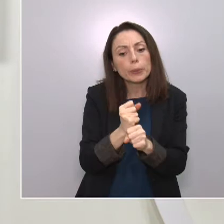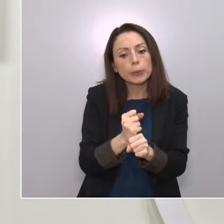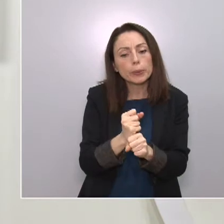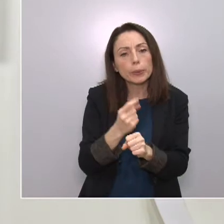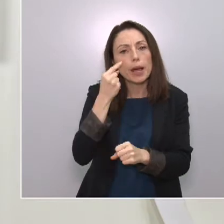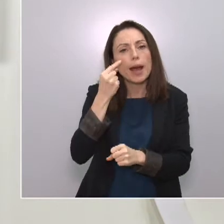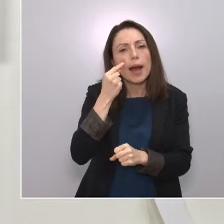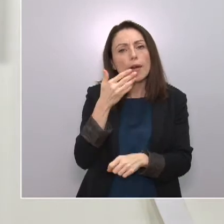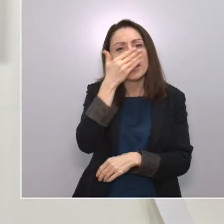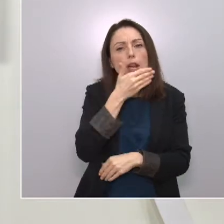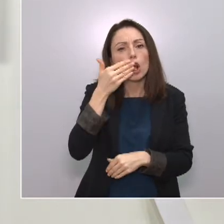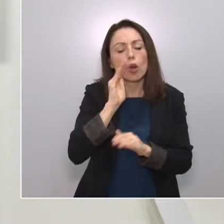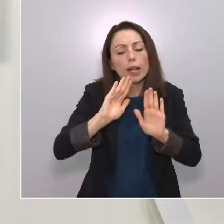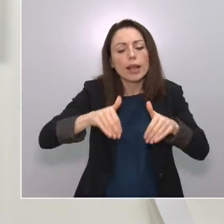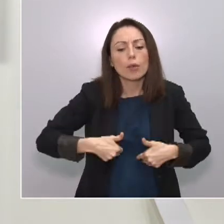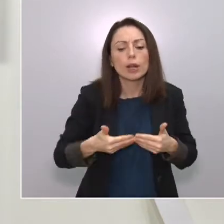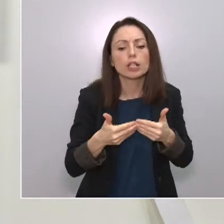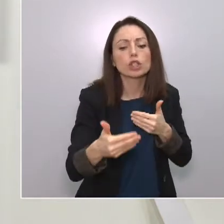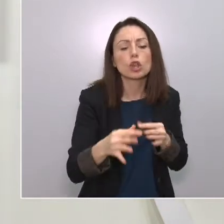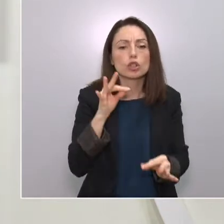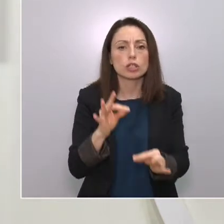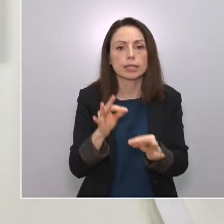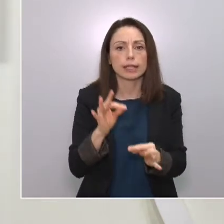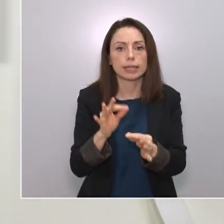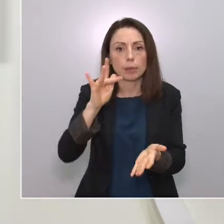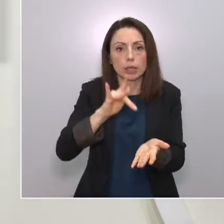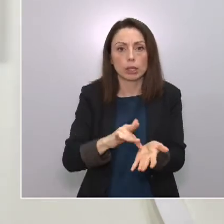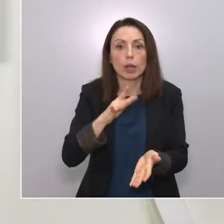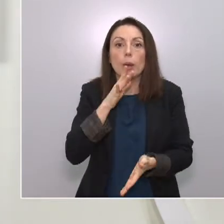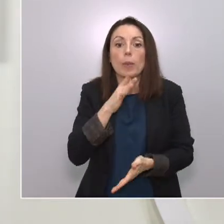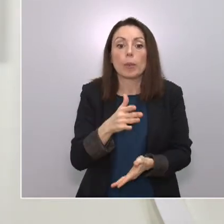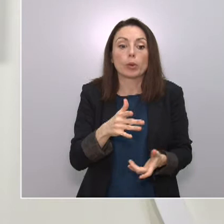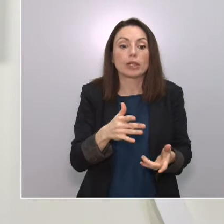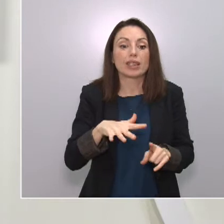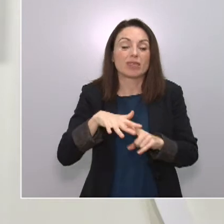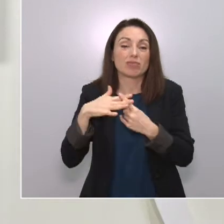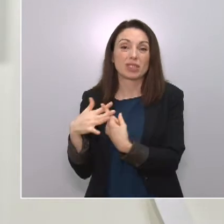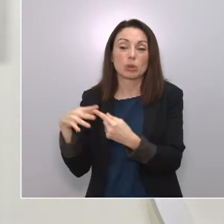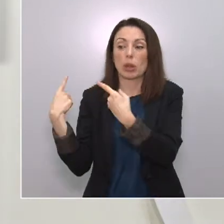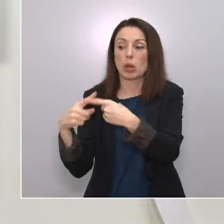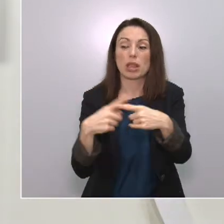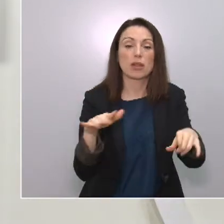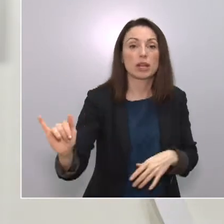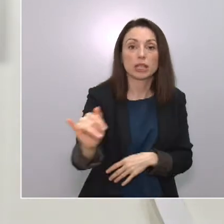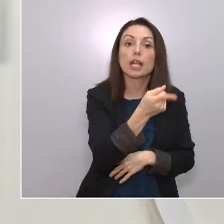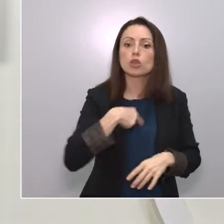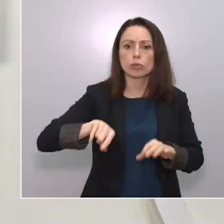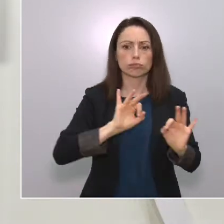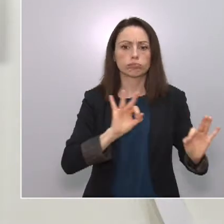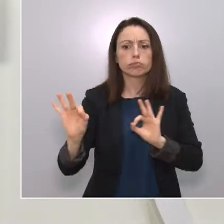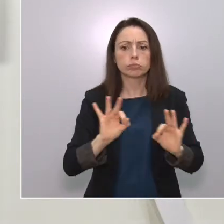vuelta al colegio que se producirá en septiembre, teniendo en cuenta que habrá diversos escenarios posibles y debemos estar preparados para cada uno de